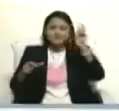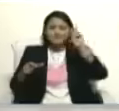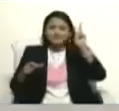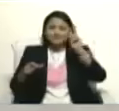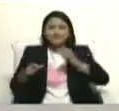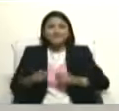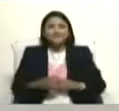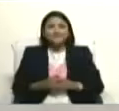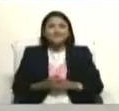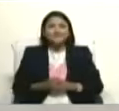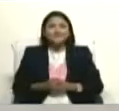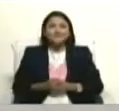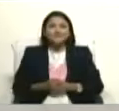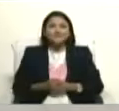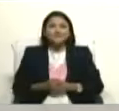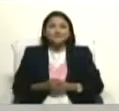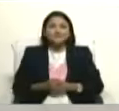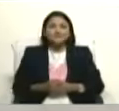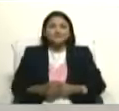el Esequibo. Así que...